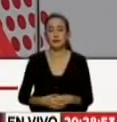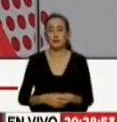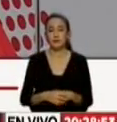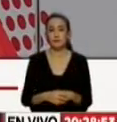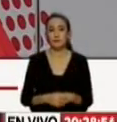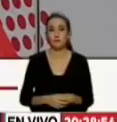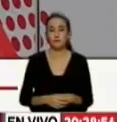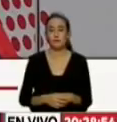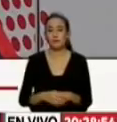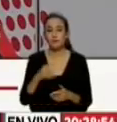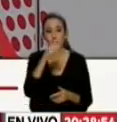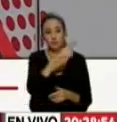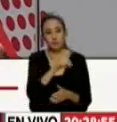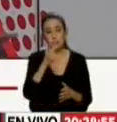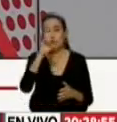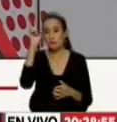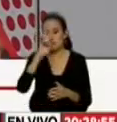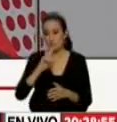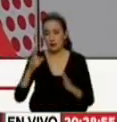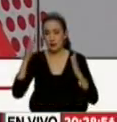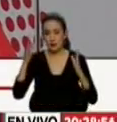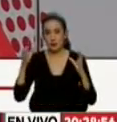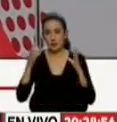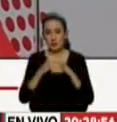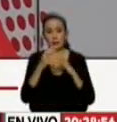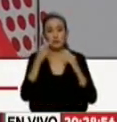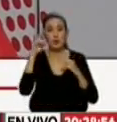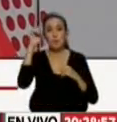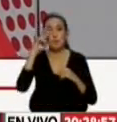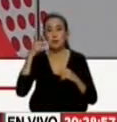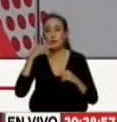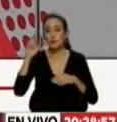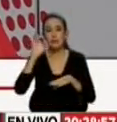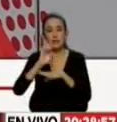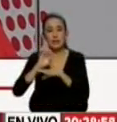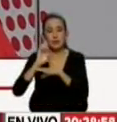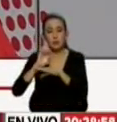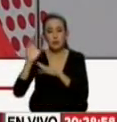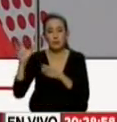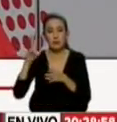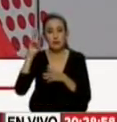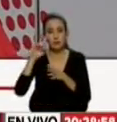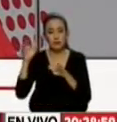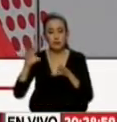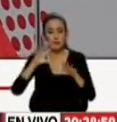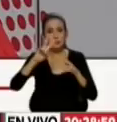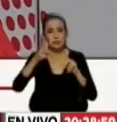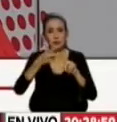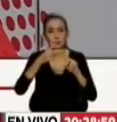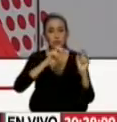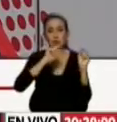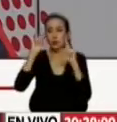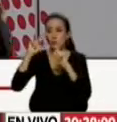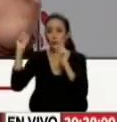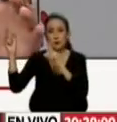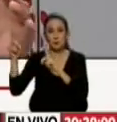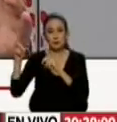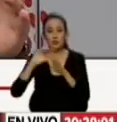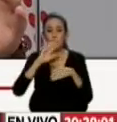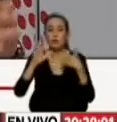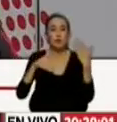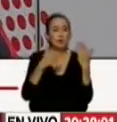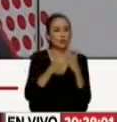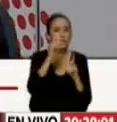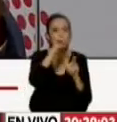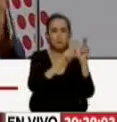El señor Maduro ha dicho que Venezuela es el segundo receptor de migración y que lo que pasa en este momento es que las personas que quieran